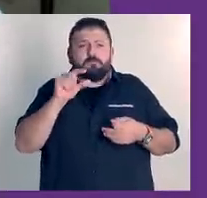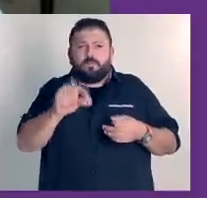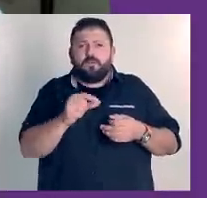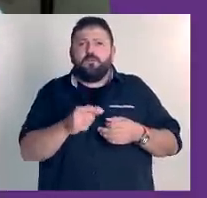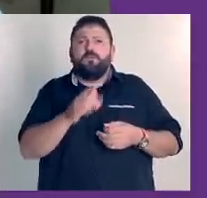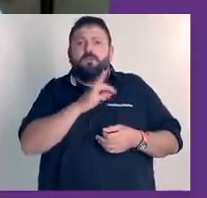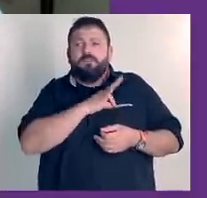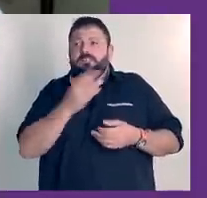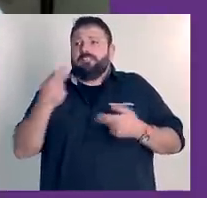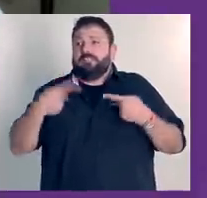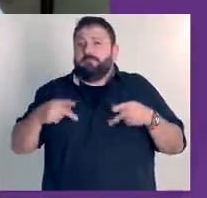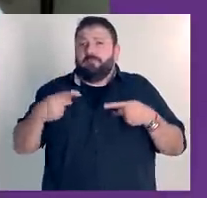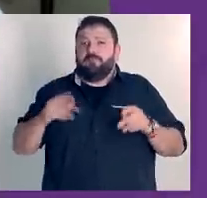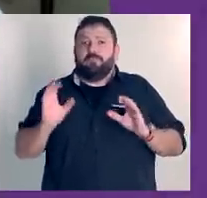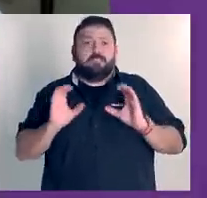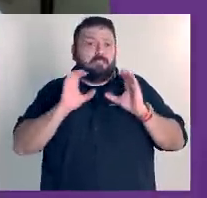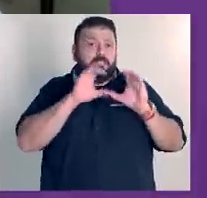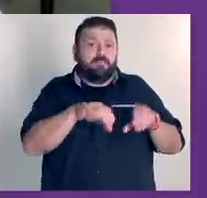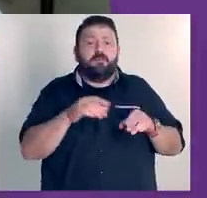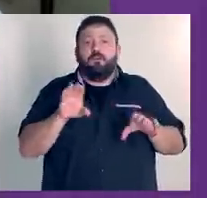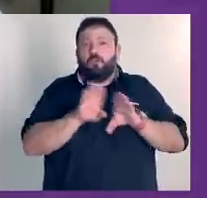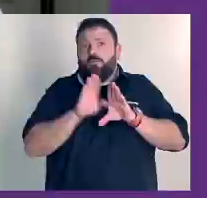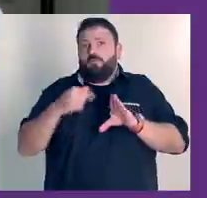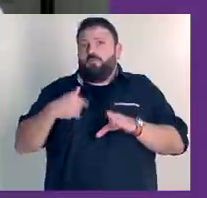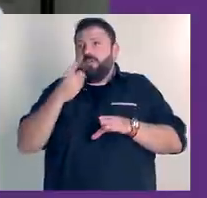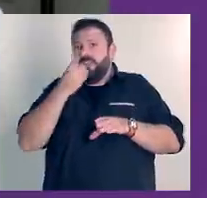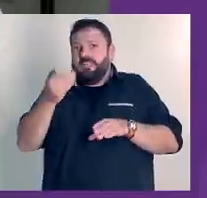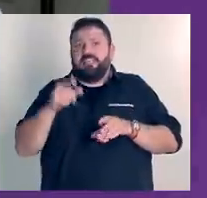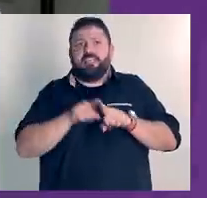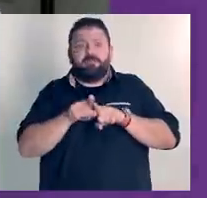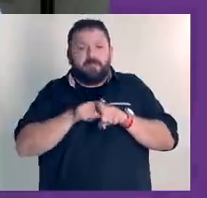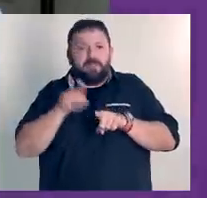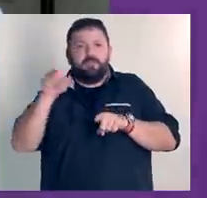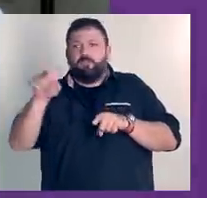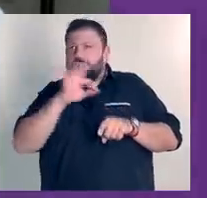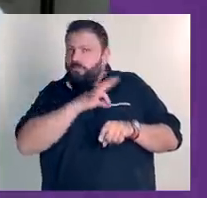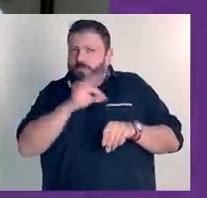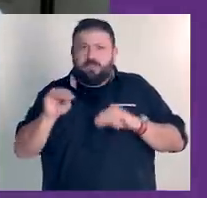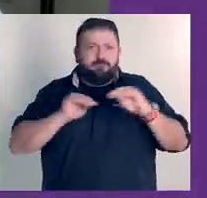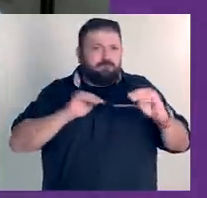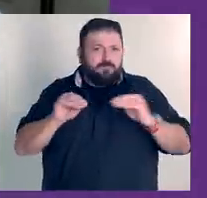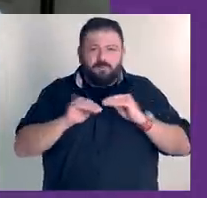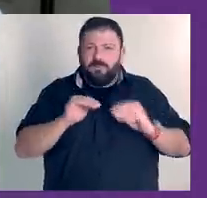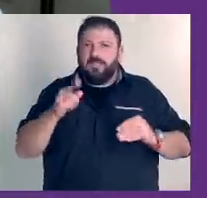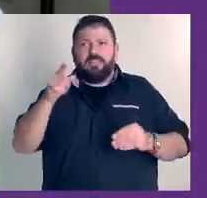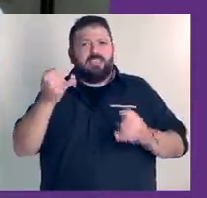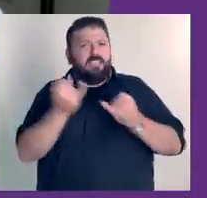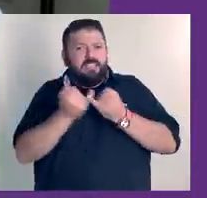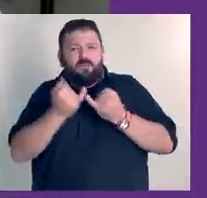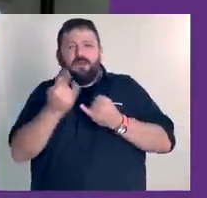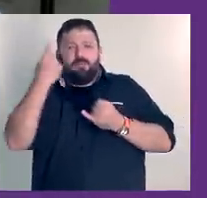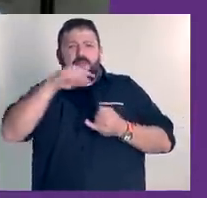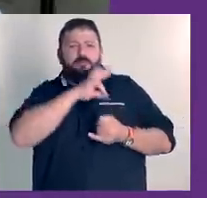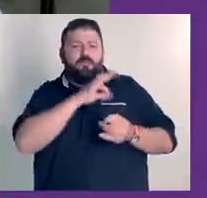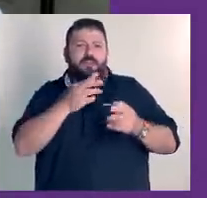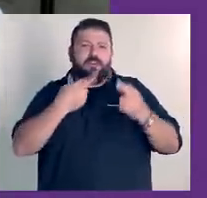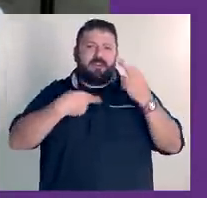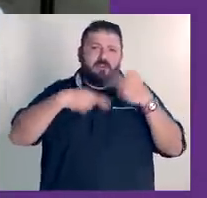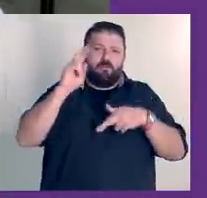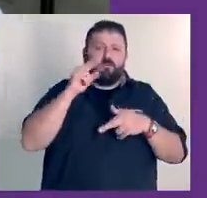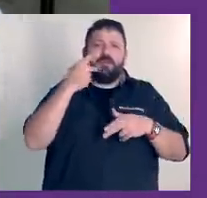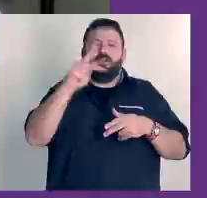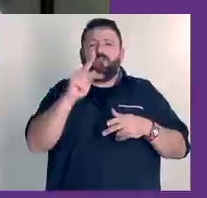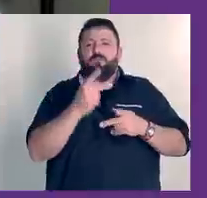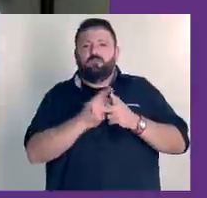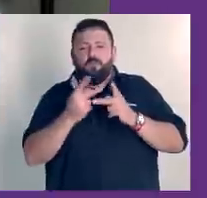persona que estás inscribiendo, como le dije yo a mi hermanito, vuélate la barda de tal manera que resuelvas tu economía, entrega los productos que tengas